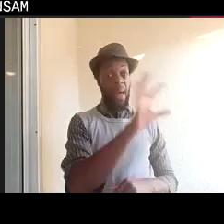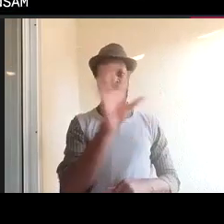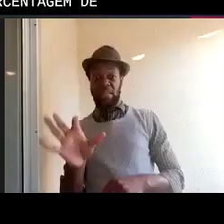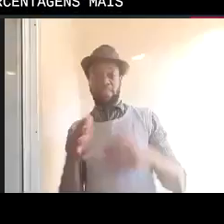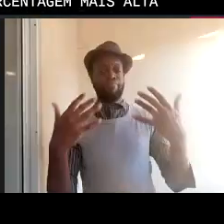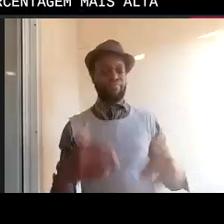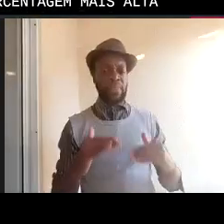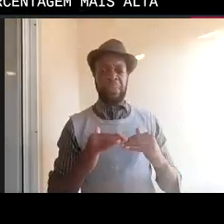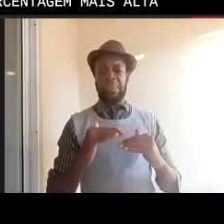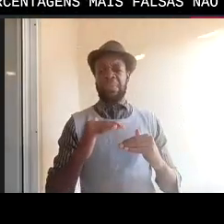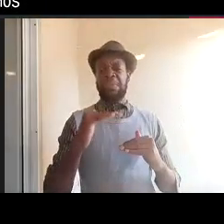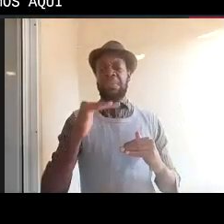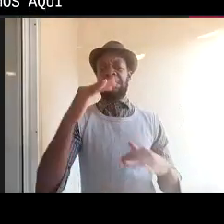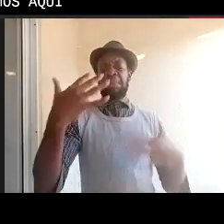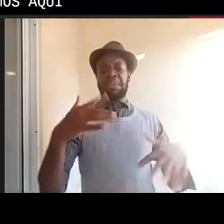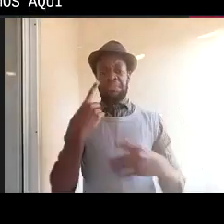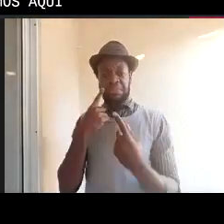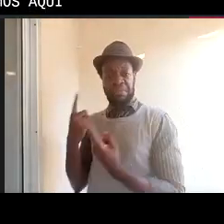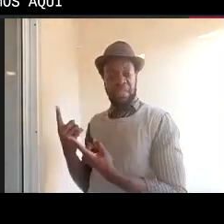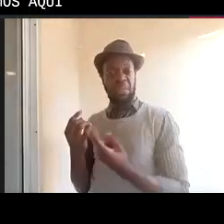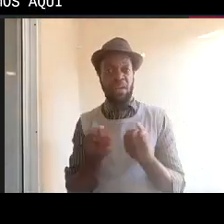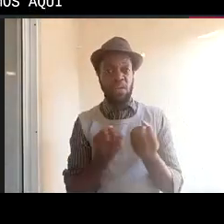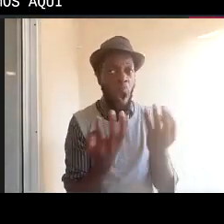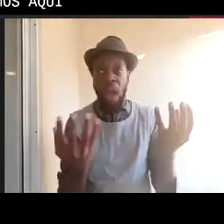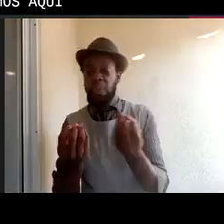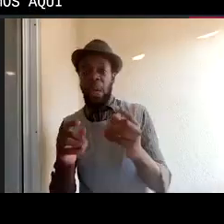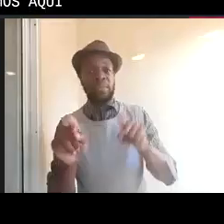ver más adelante los niveles en América Latina.